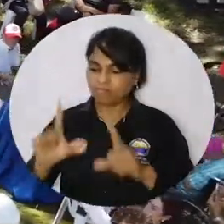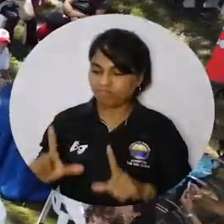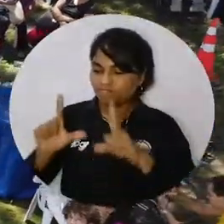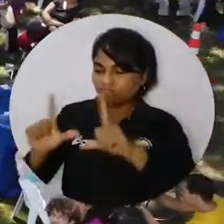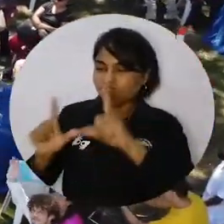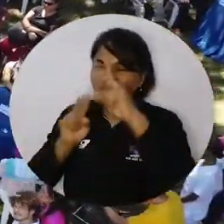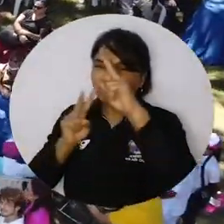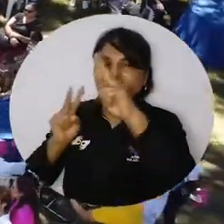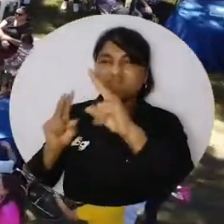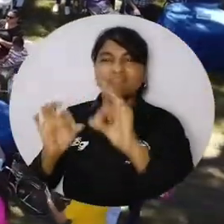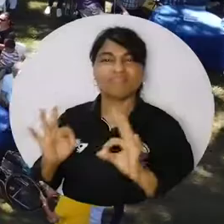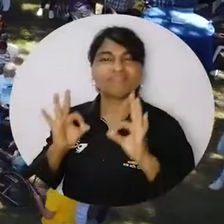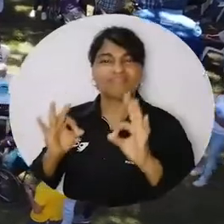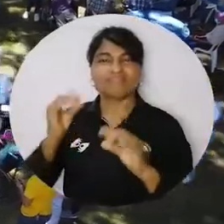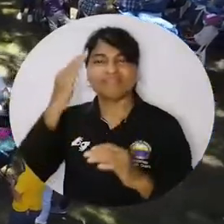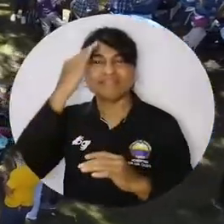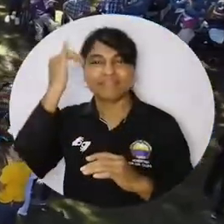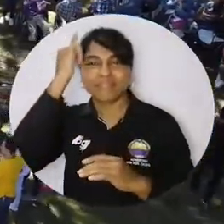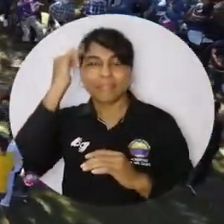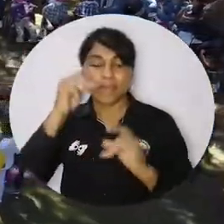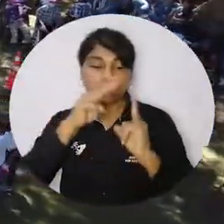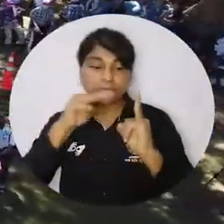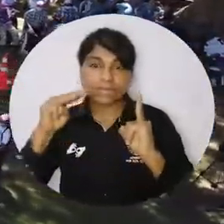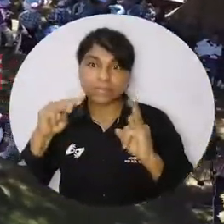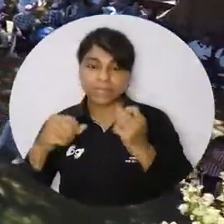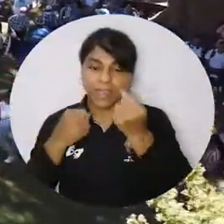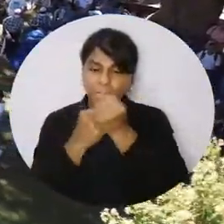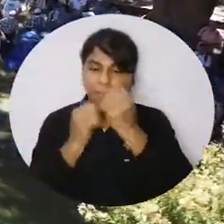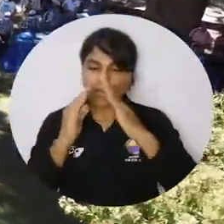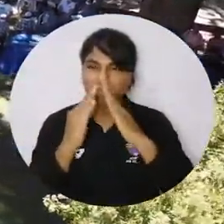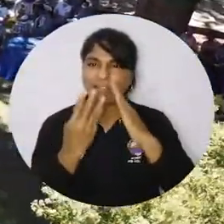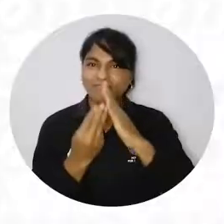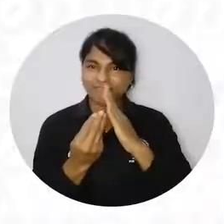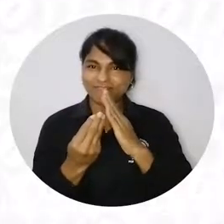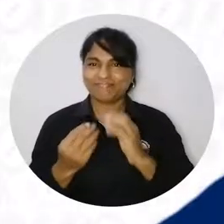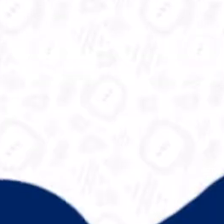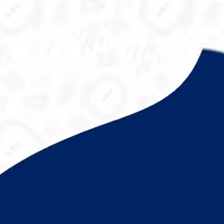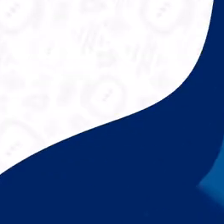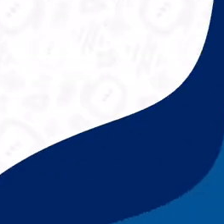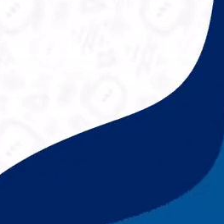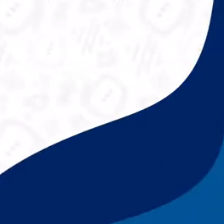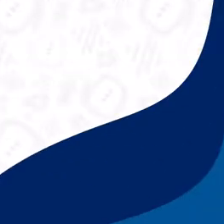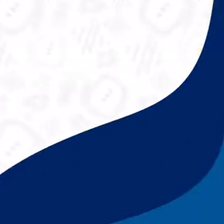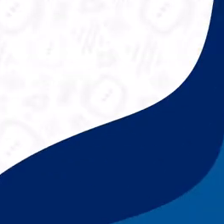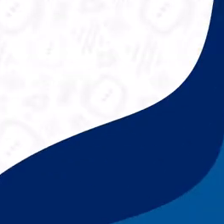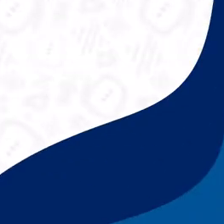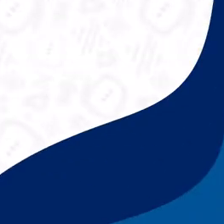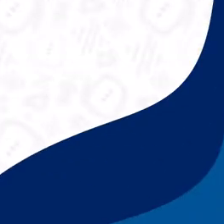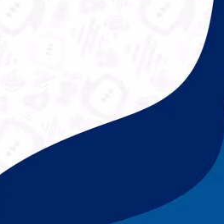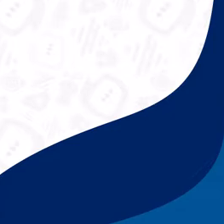y a la excelencia académica en el marco de la campaña solidaria que lidera Unimagdalena.